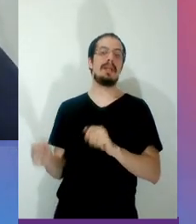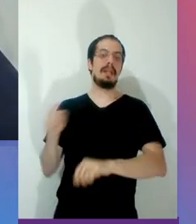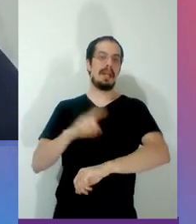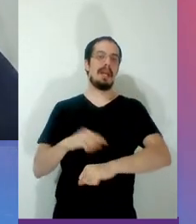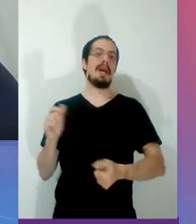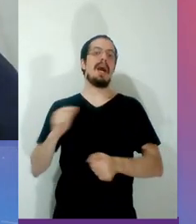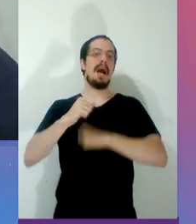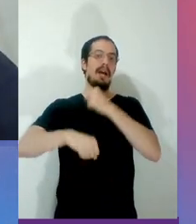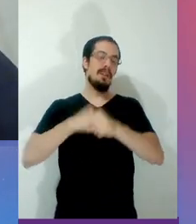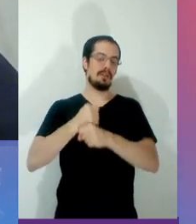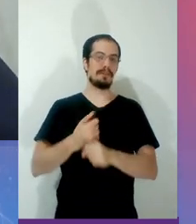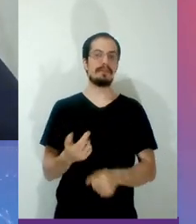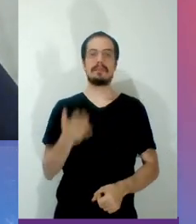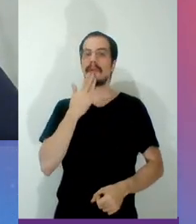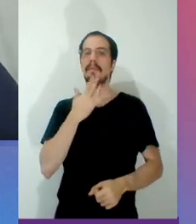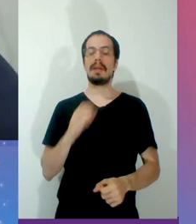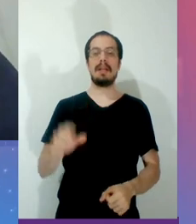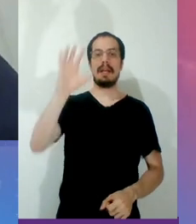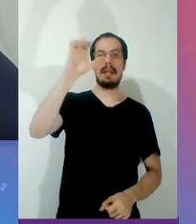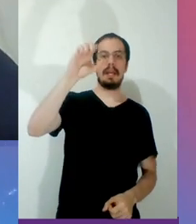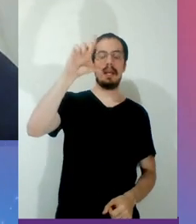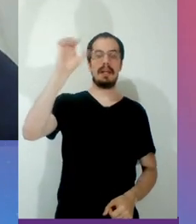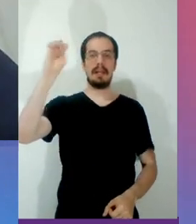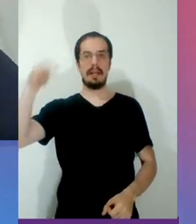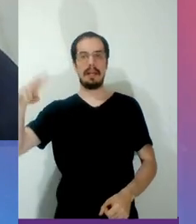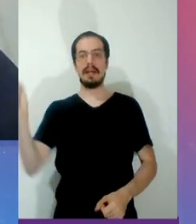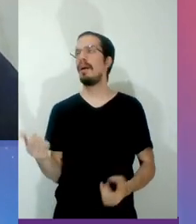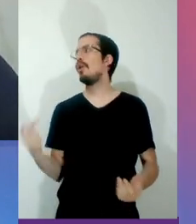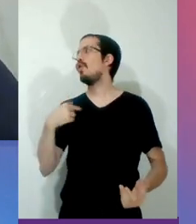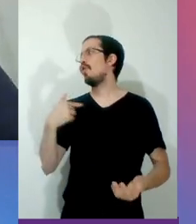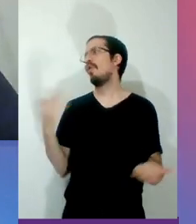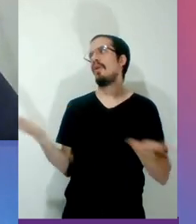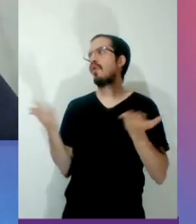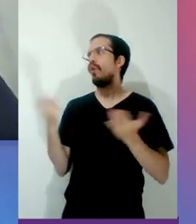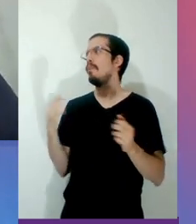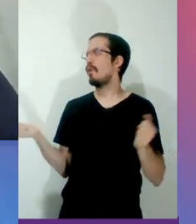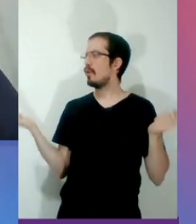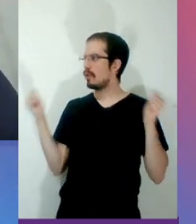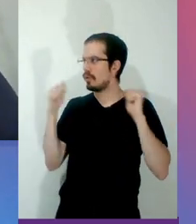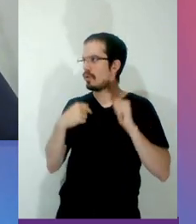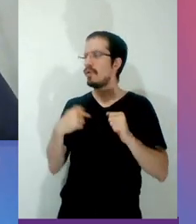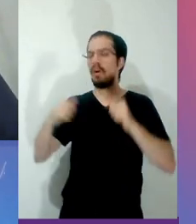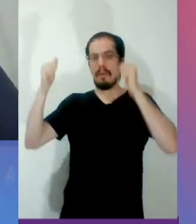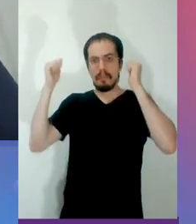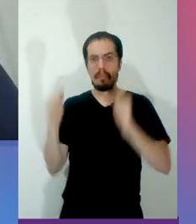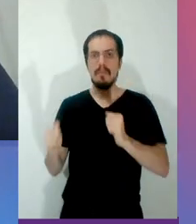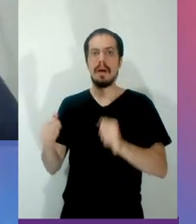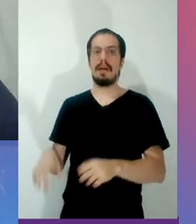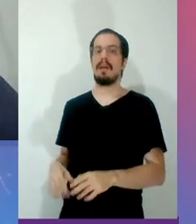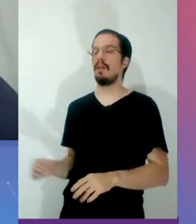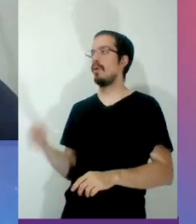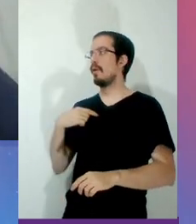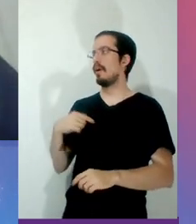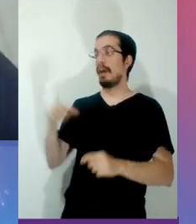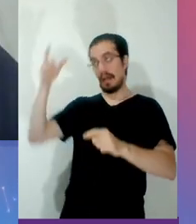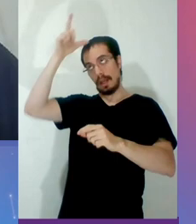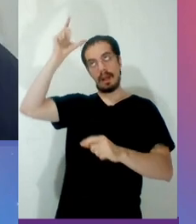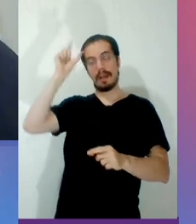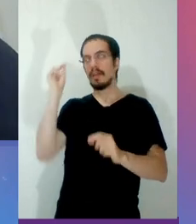que, como estudiante de enfermería, cómo podría detectar o aplicar herramientas que le permitan, ¿cierto?,